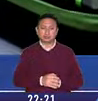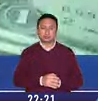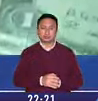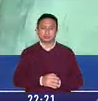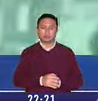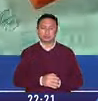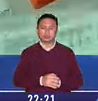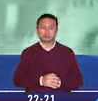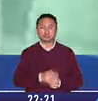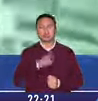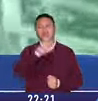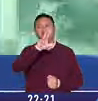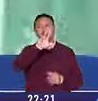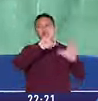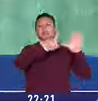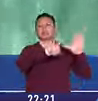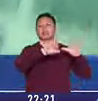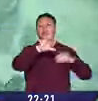portátiles oscila entre los